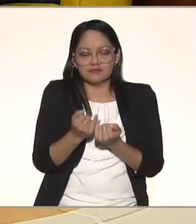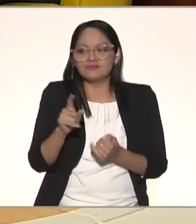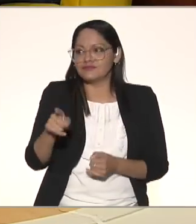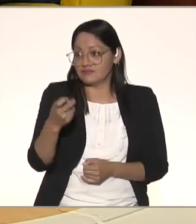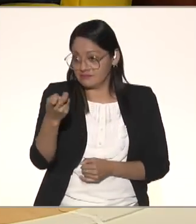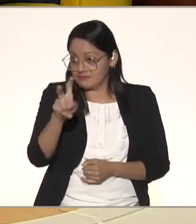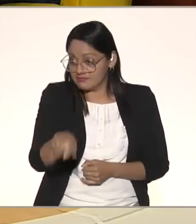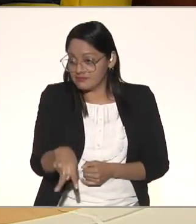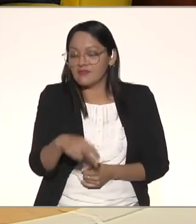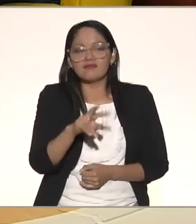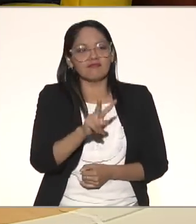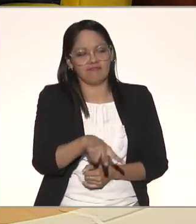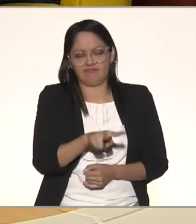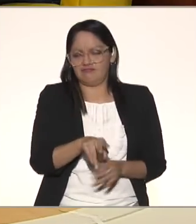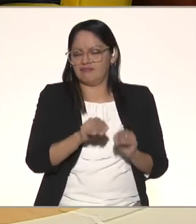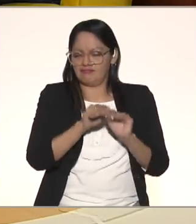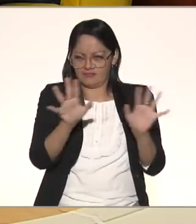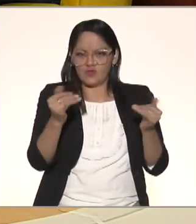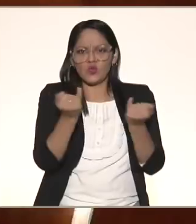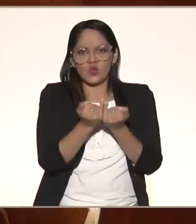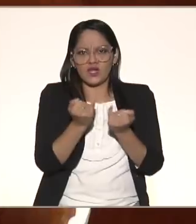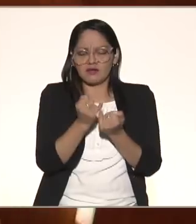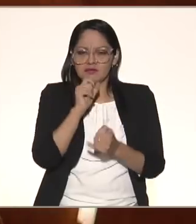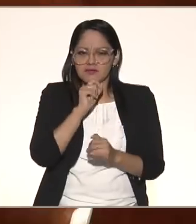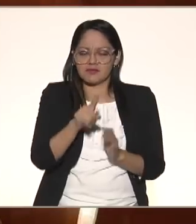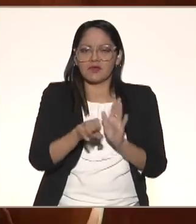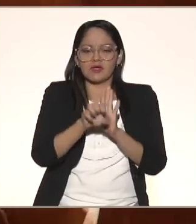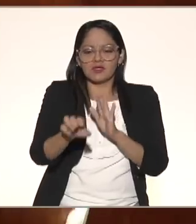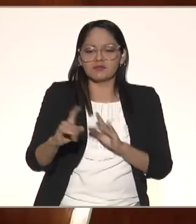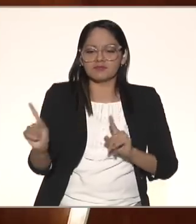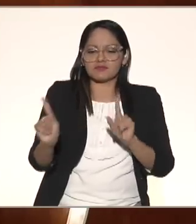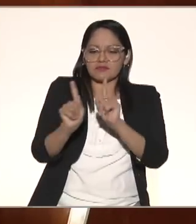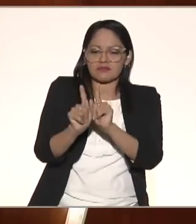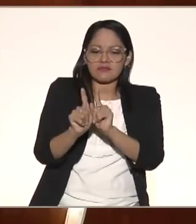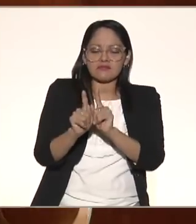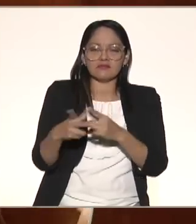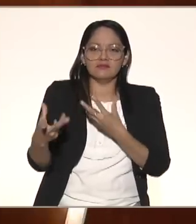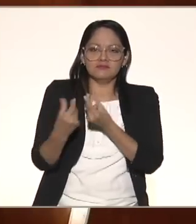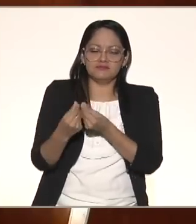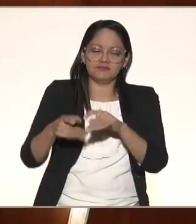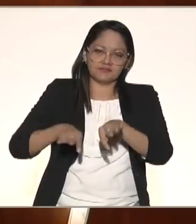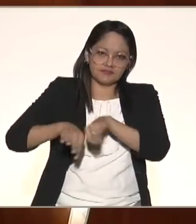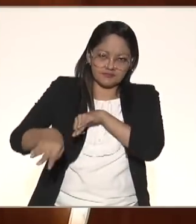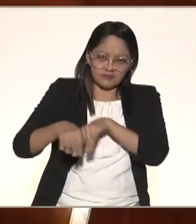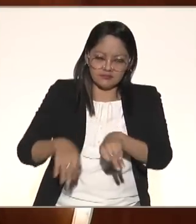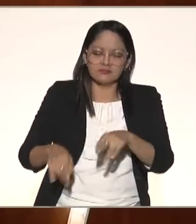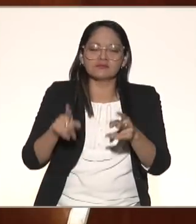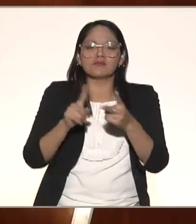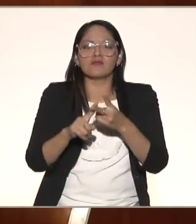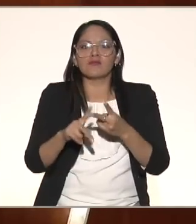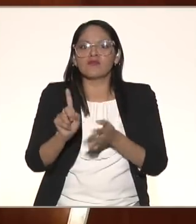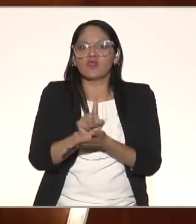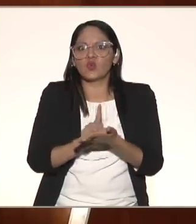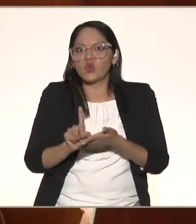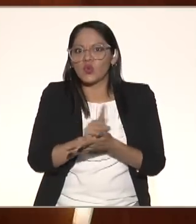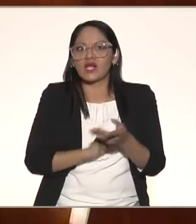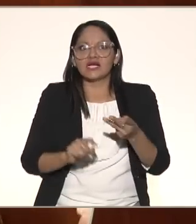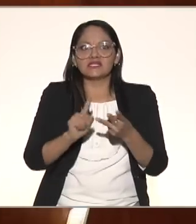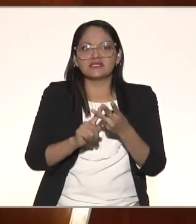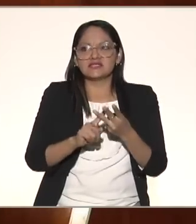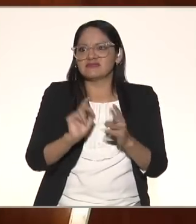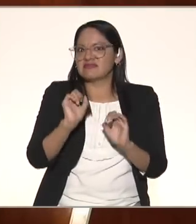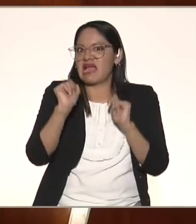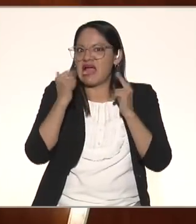Sí, claro. La codependencia, por ejemplo, el apego al trabajo, el apego a una droga, a una sustancia,